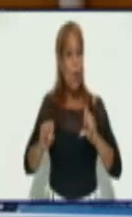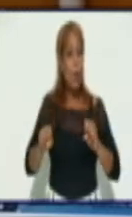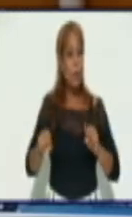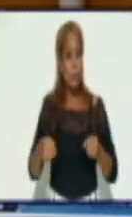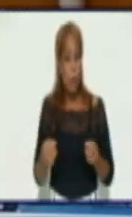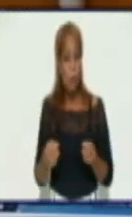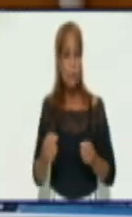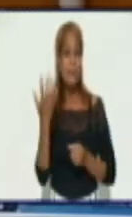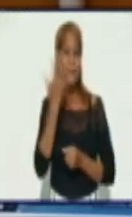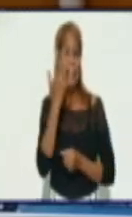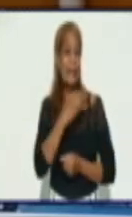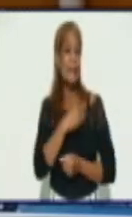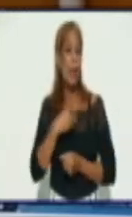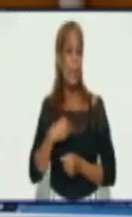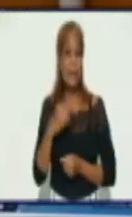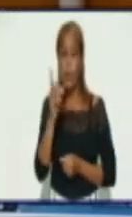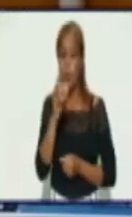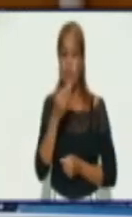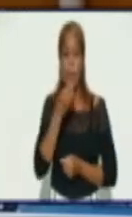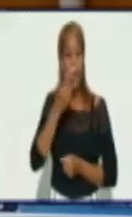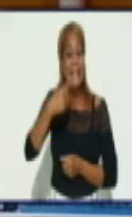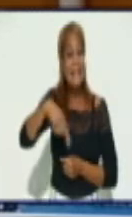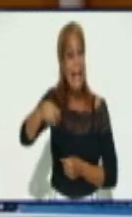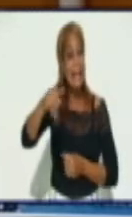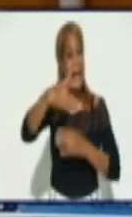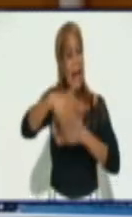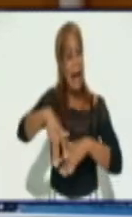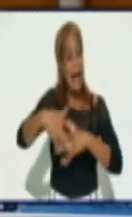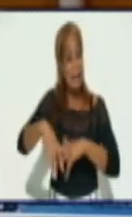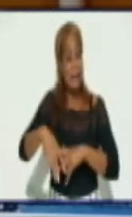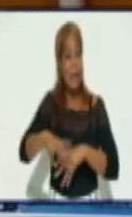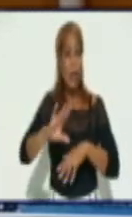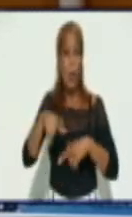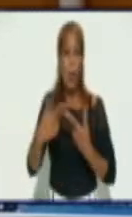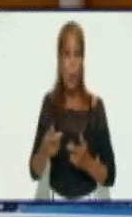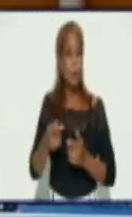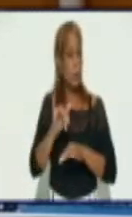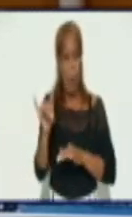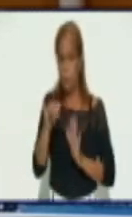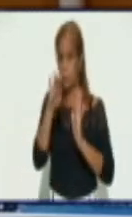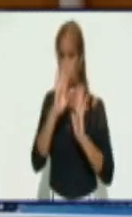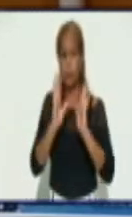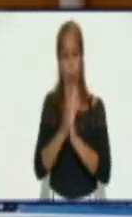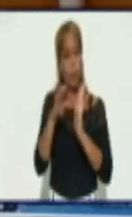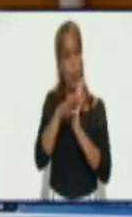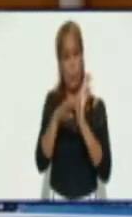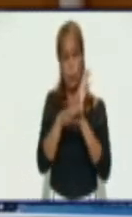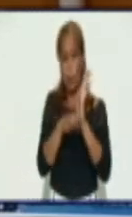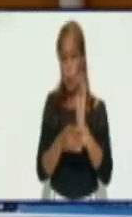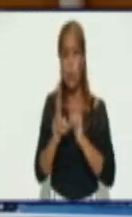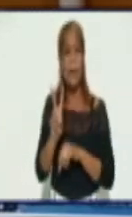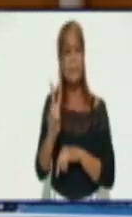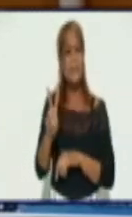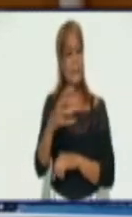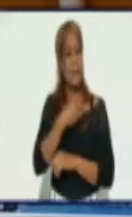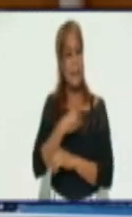puede salir y con los requerimientos médicos los protocolos la visita del médico